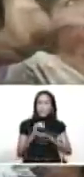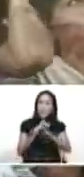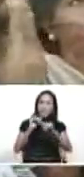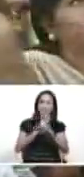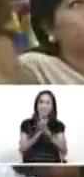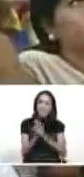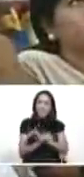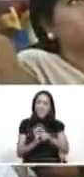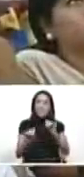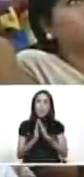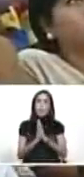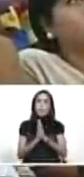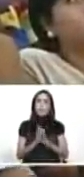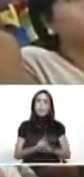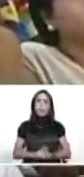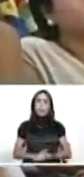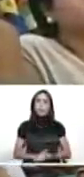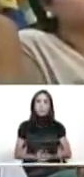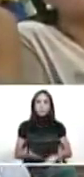Pido el apoyo.